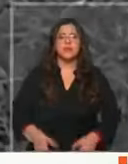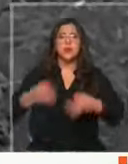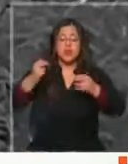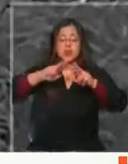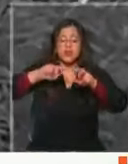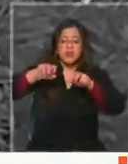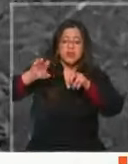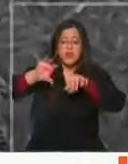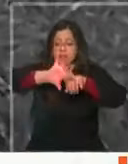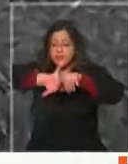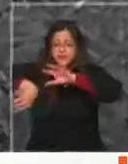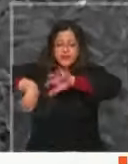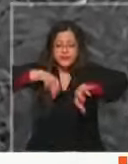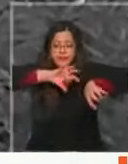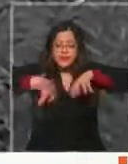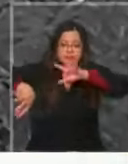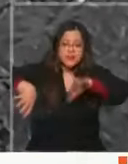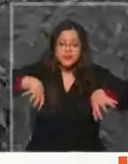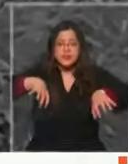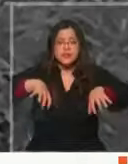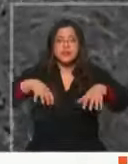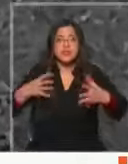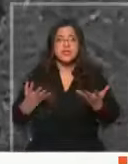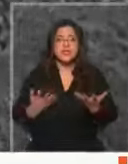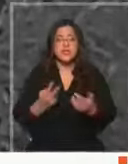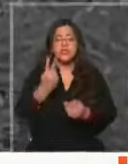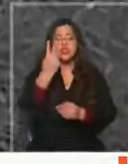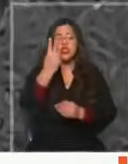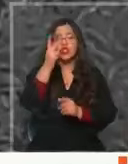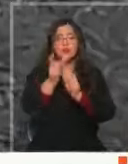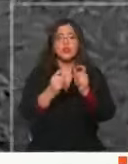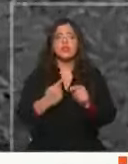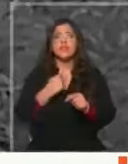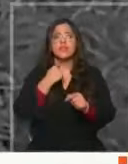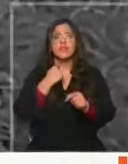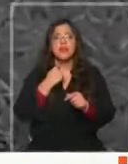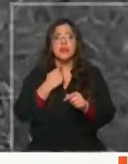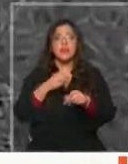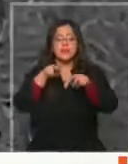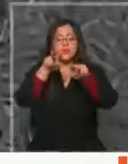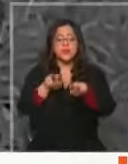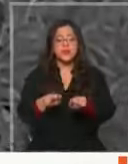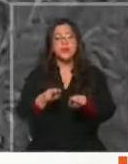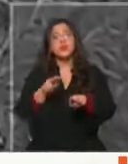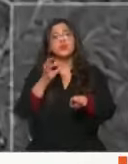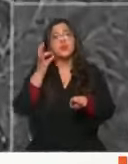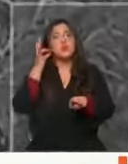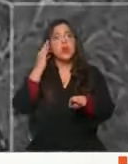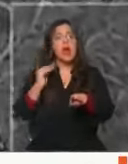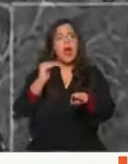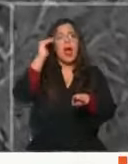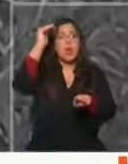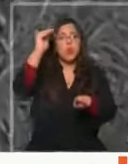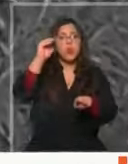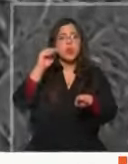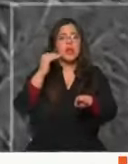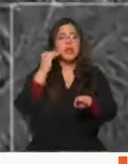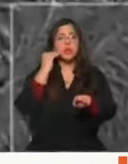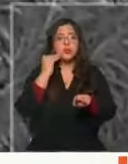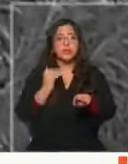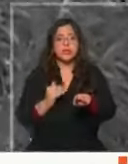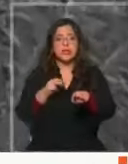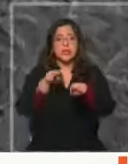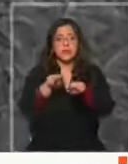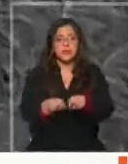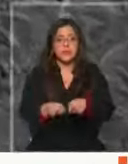escombros, fue encontrada dos víctimas. Una femenina adulta y un menor, el cual se encontraban